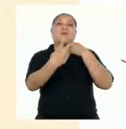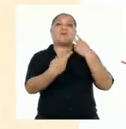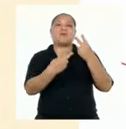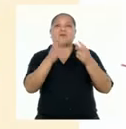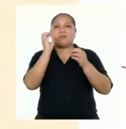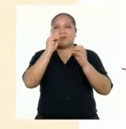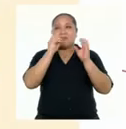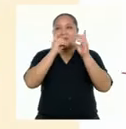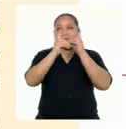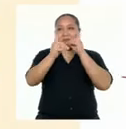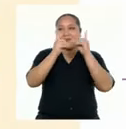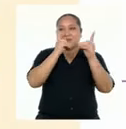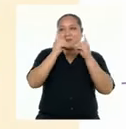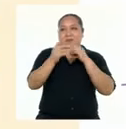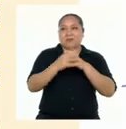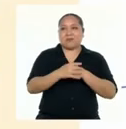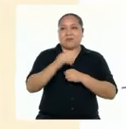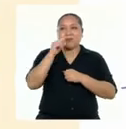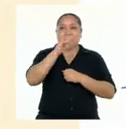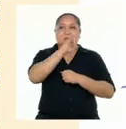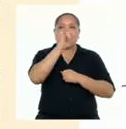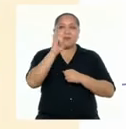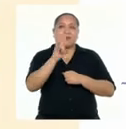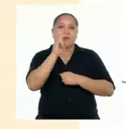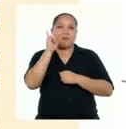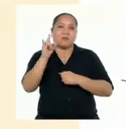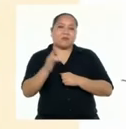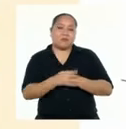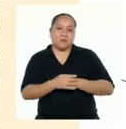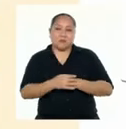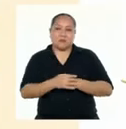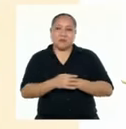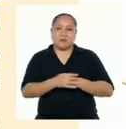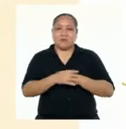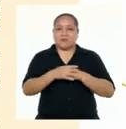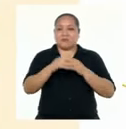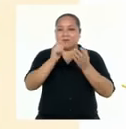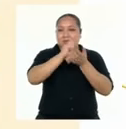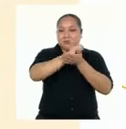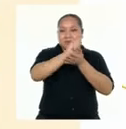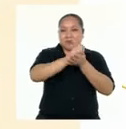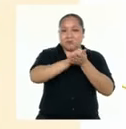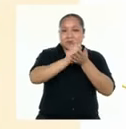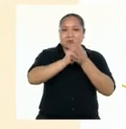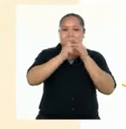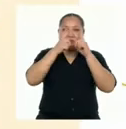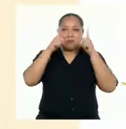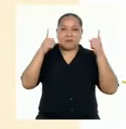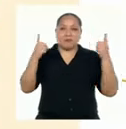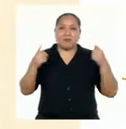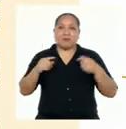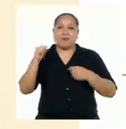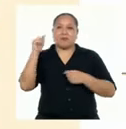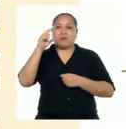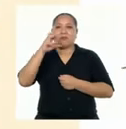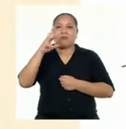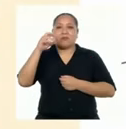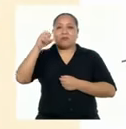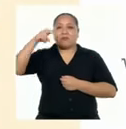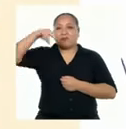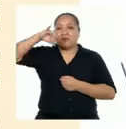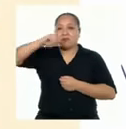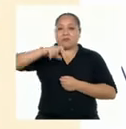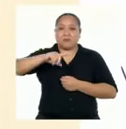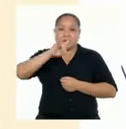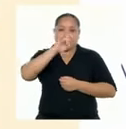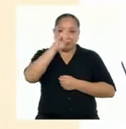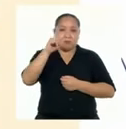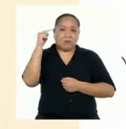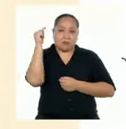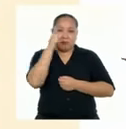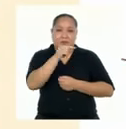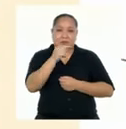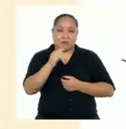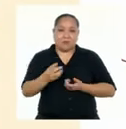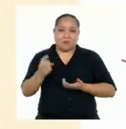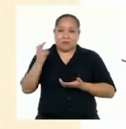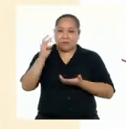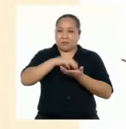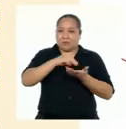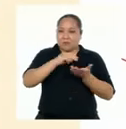elementos usados con mayor frecuencia en textos literarios. Y es que en la crónica se usan estos recursos para darle